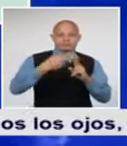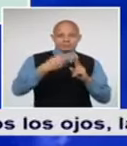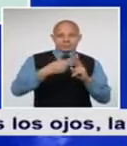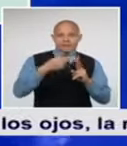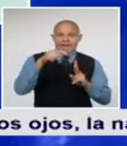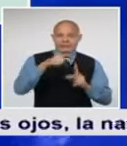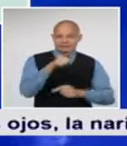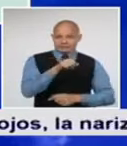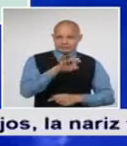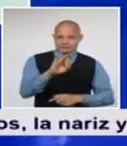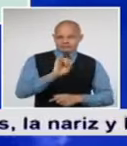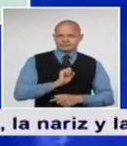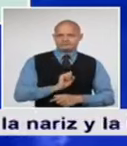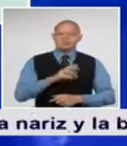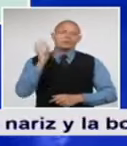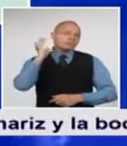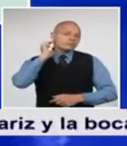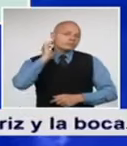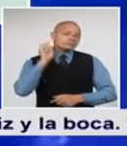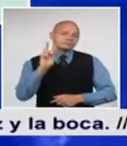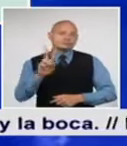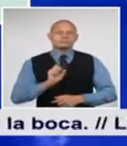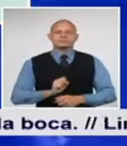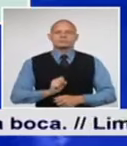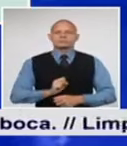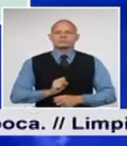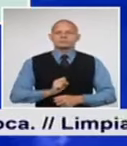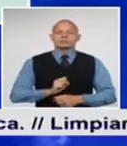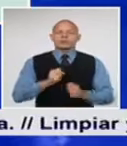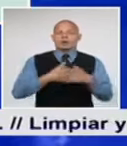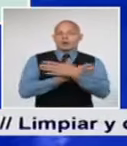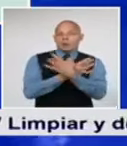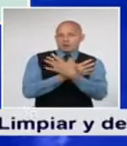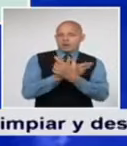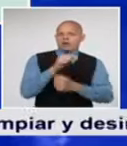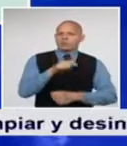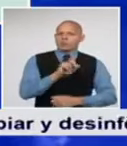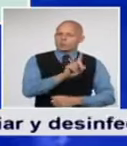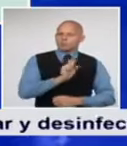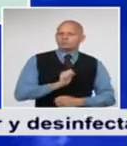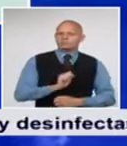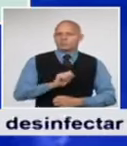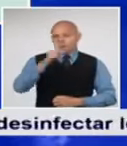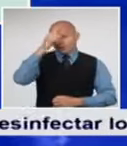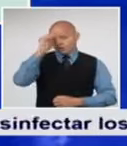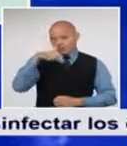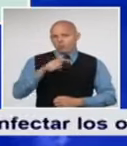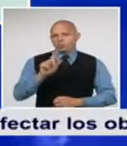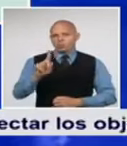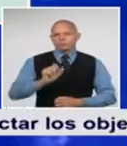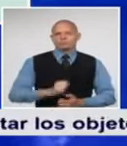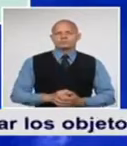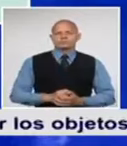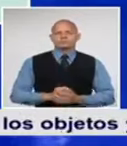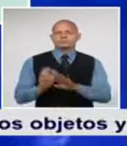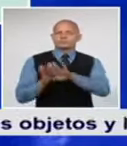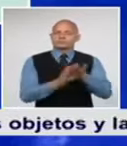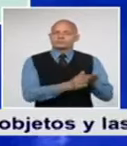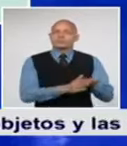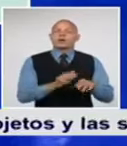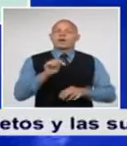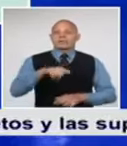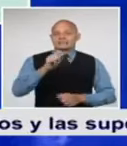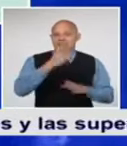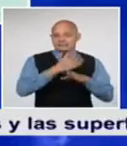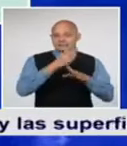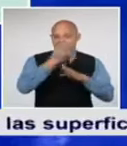17, Manzanillo con 2, Campechuelas y Guaní con 1 cada uno. Santiago de Cuba incrementa